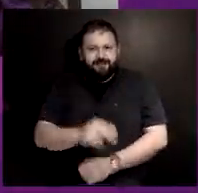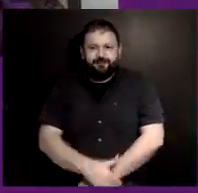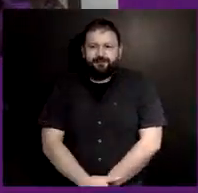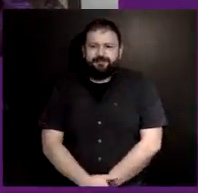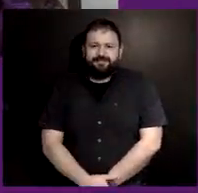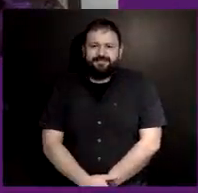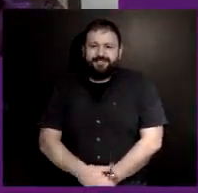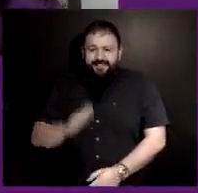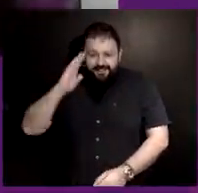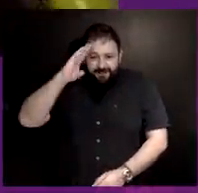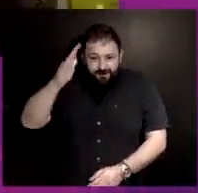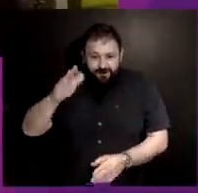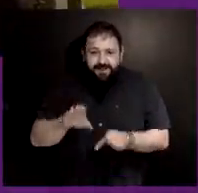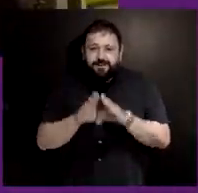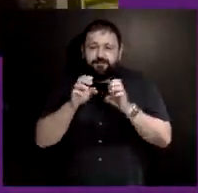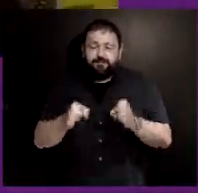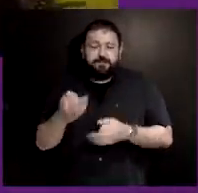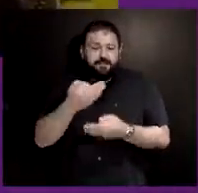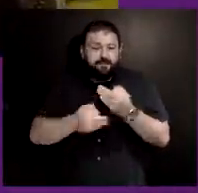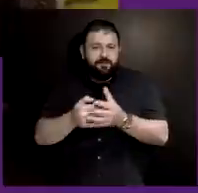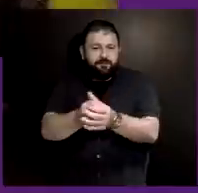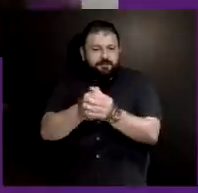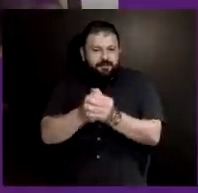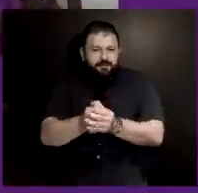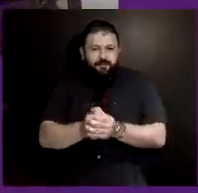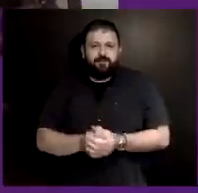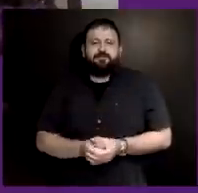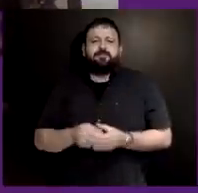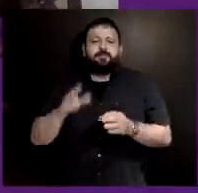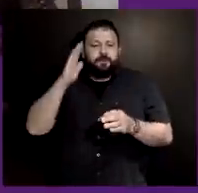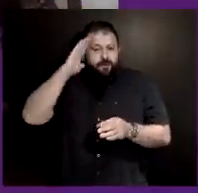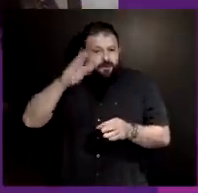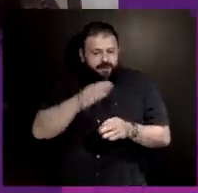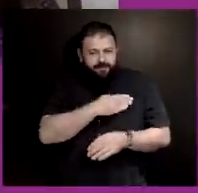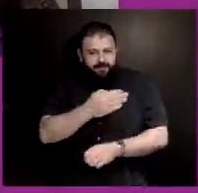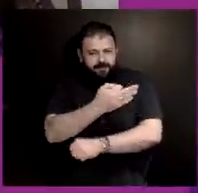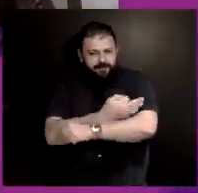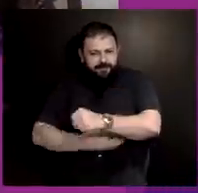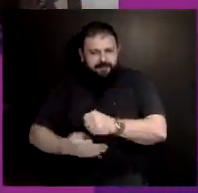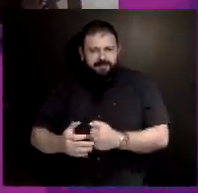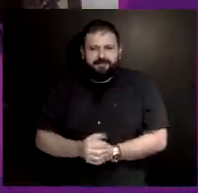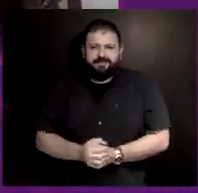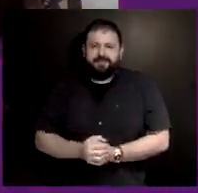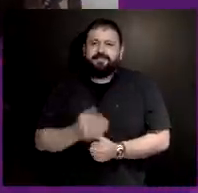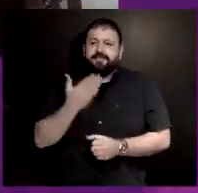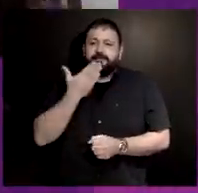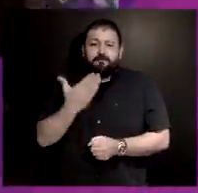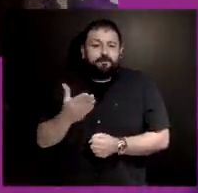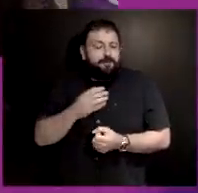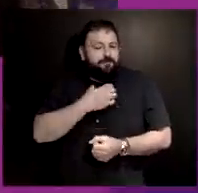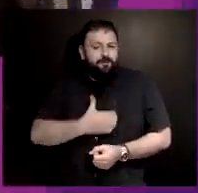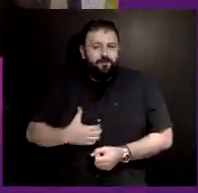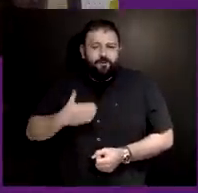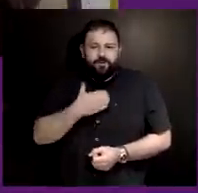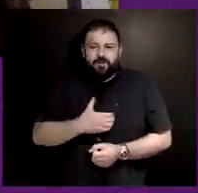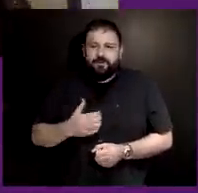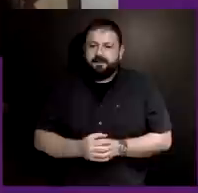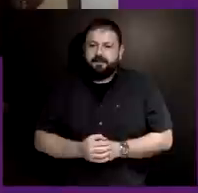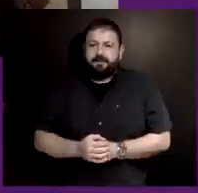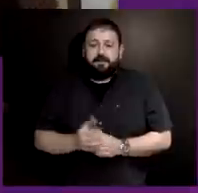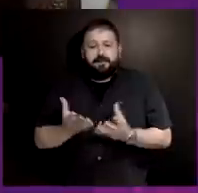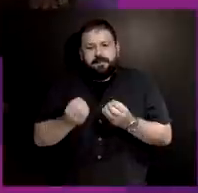Hola, ¿cómo estás? Saludos. ¿Qué onda, Ari? ¿Cómo estás? Buenas tardes. Gracias muy bien, muy contenta. Ay, no,